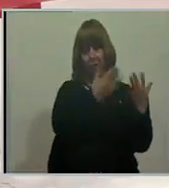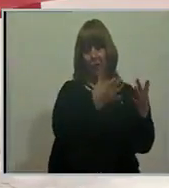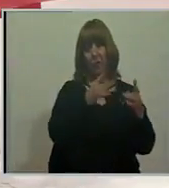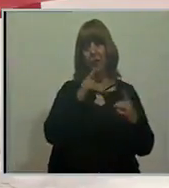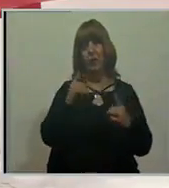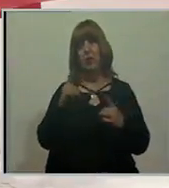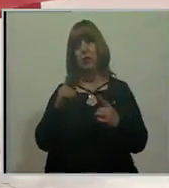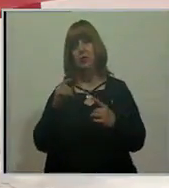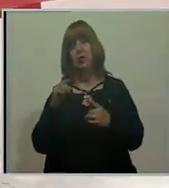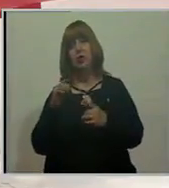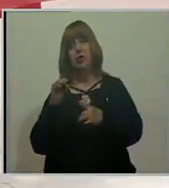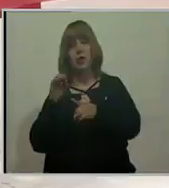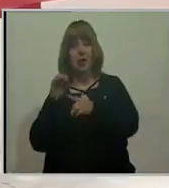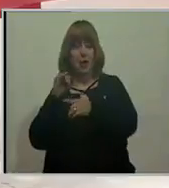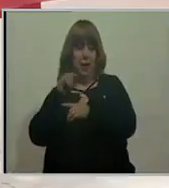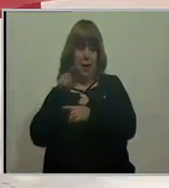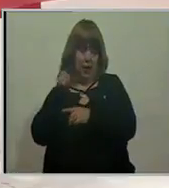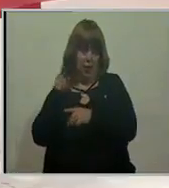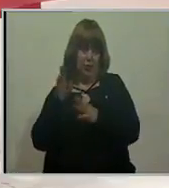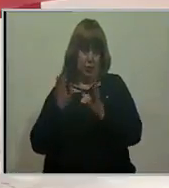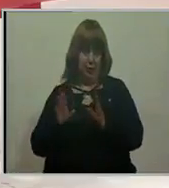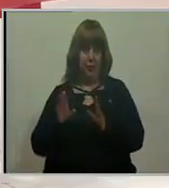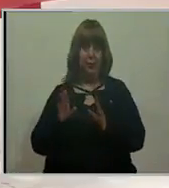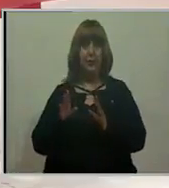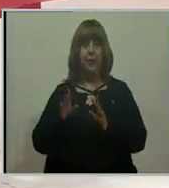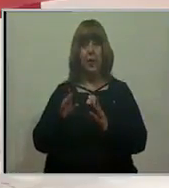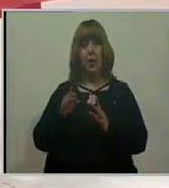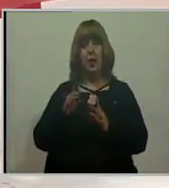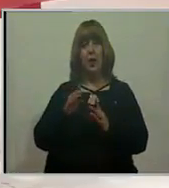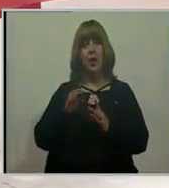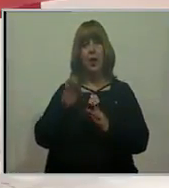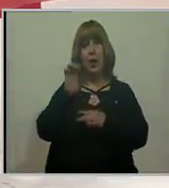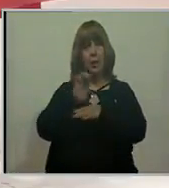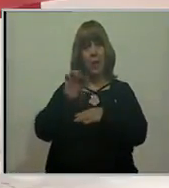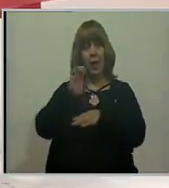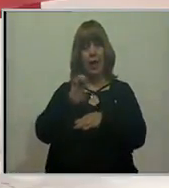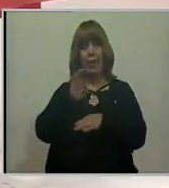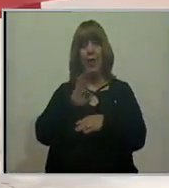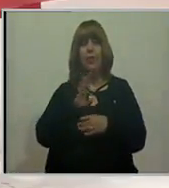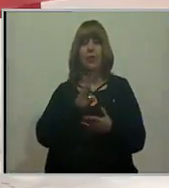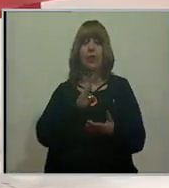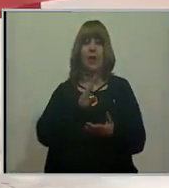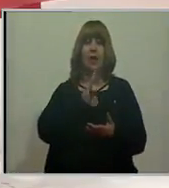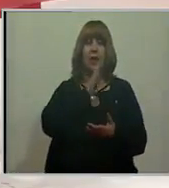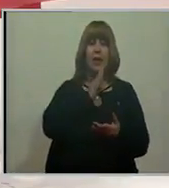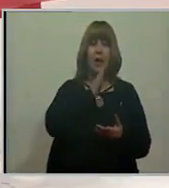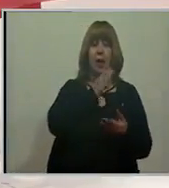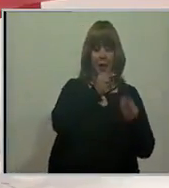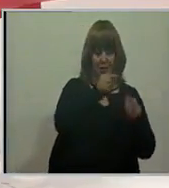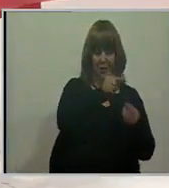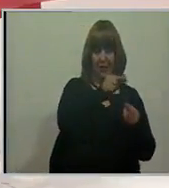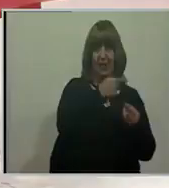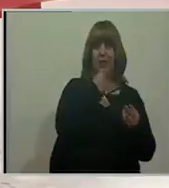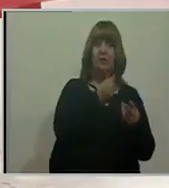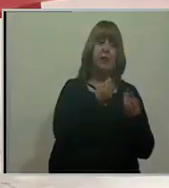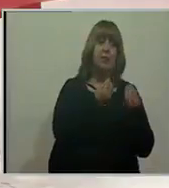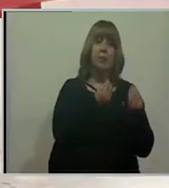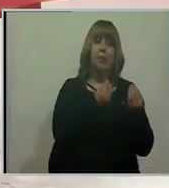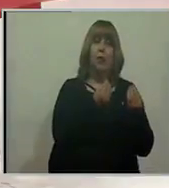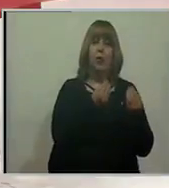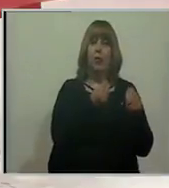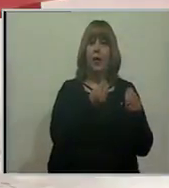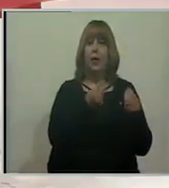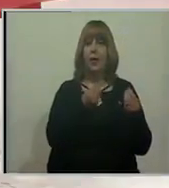del embajador israelí, que hablaba de que esto no puede generar este tipo de situaciones de tensiones por